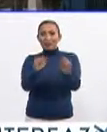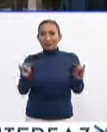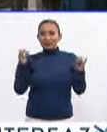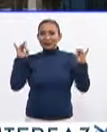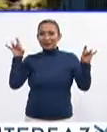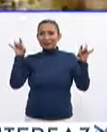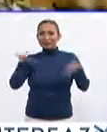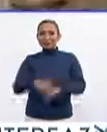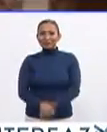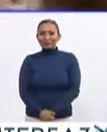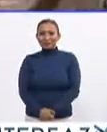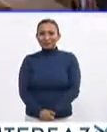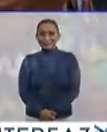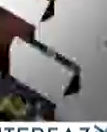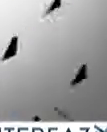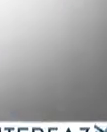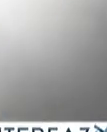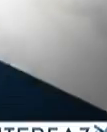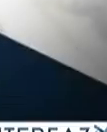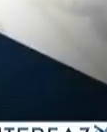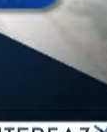Independencia.